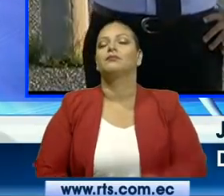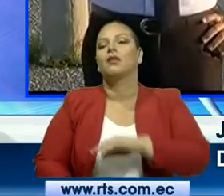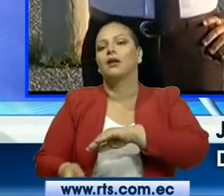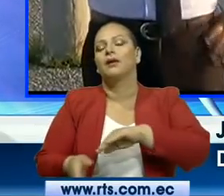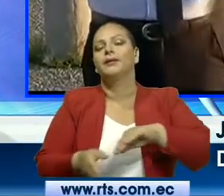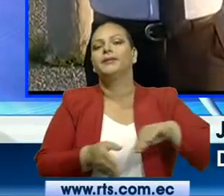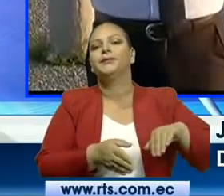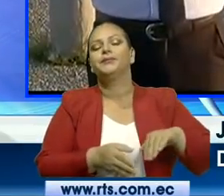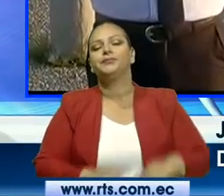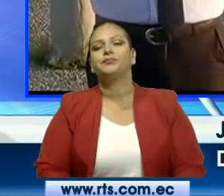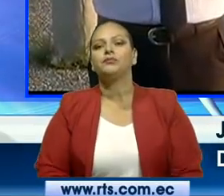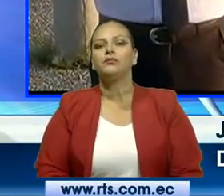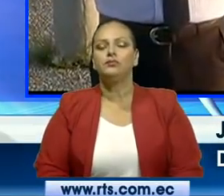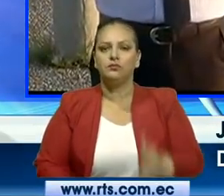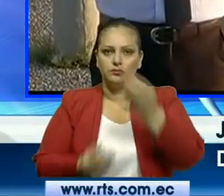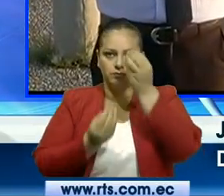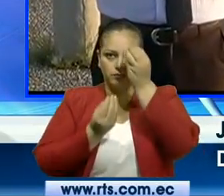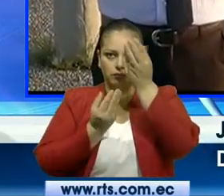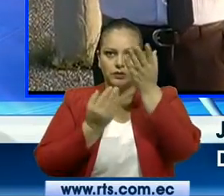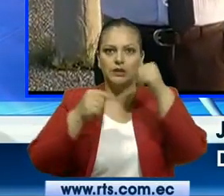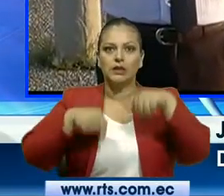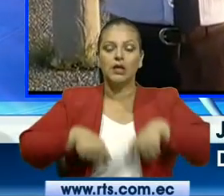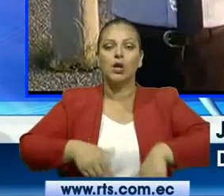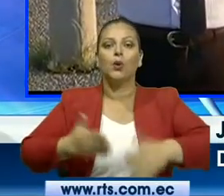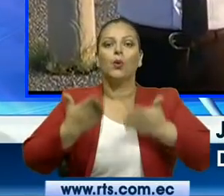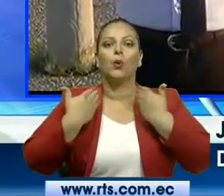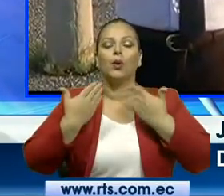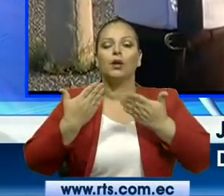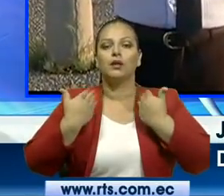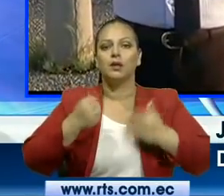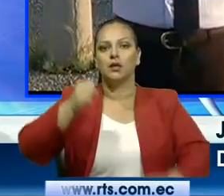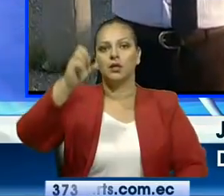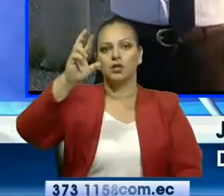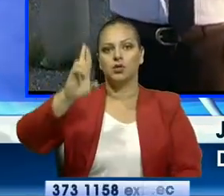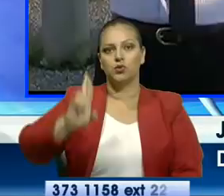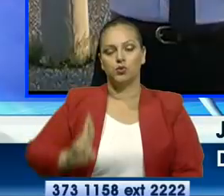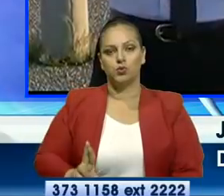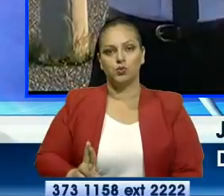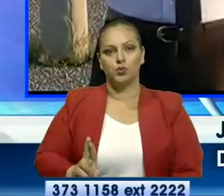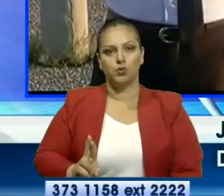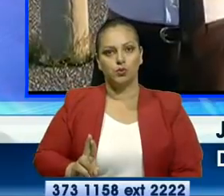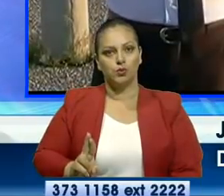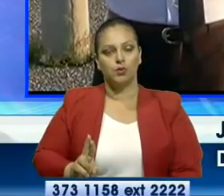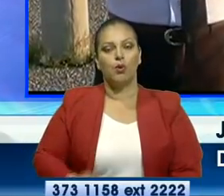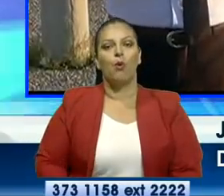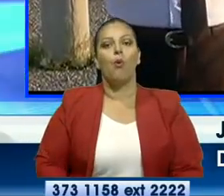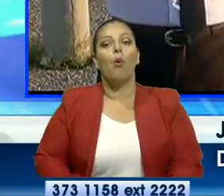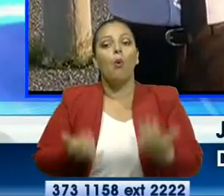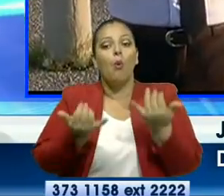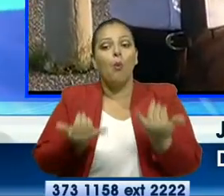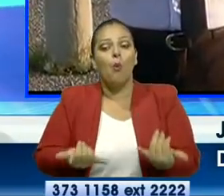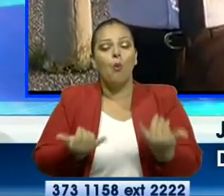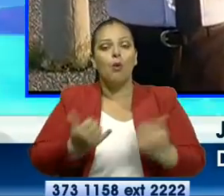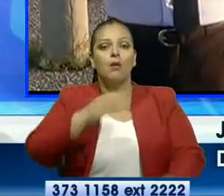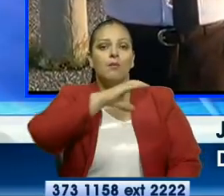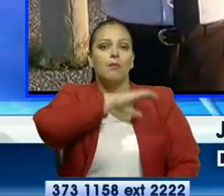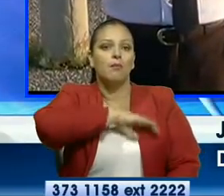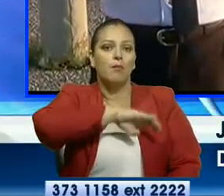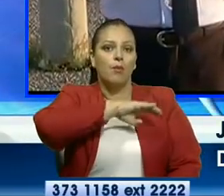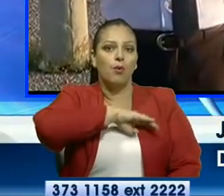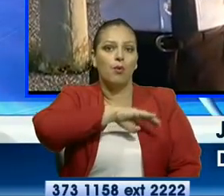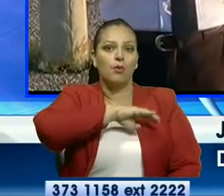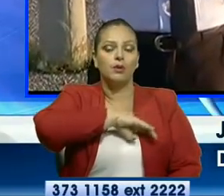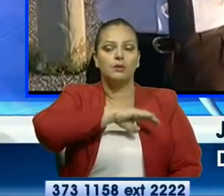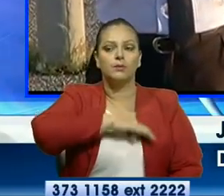de la vida. Estoy ubicado en el sur de Guayaquil, sector donde un piquete de agentes de la Policía Nacional realizan